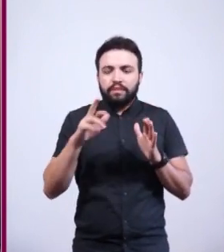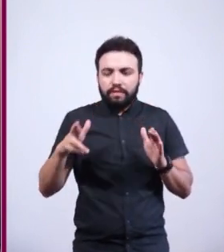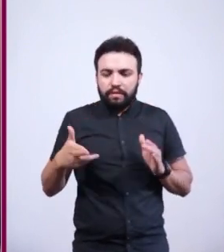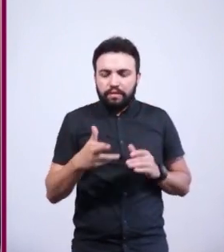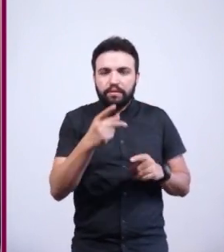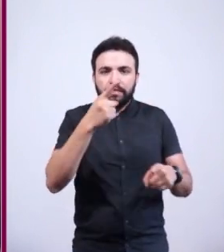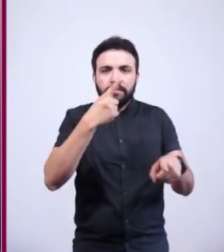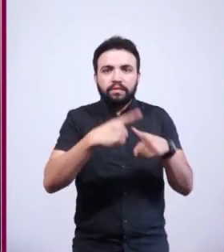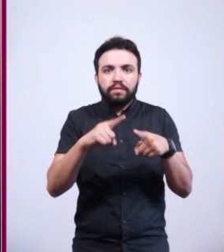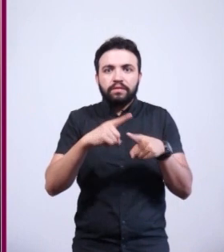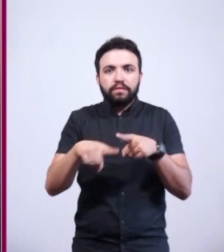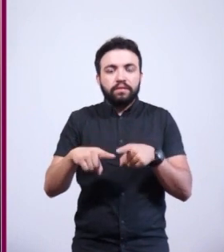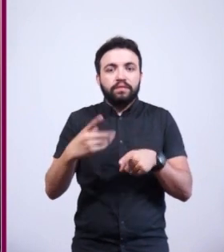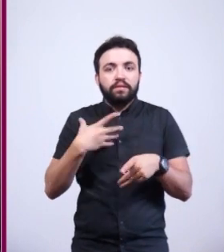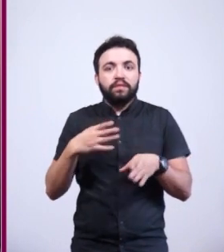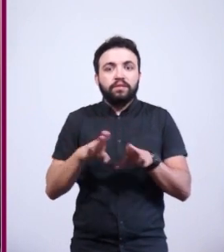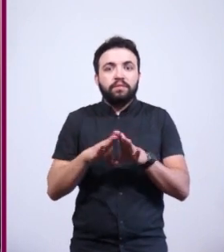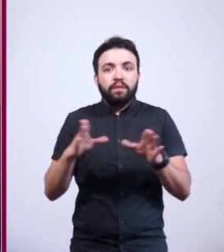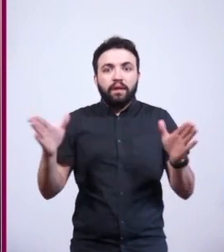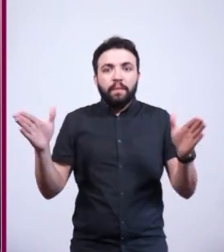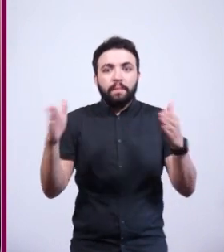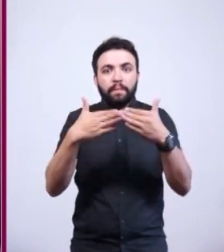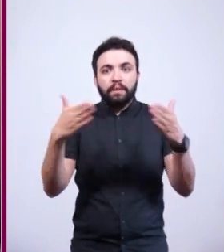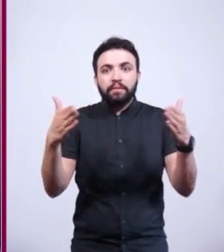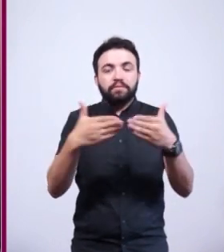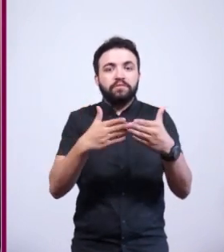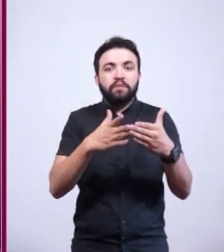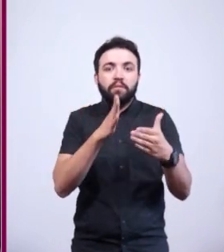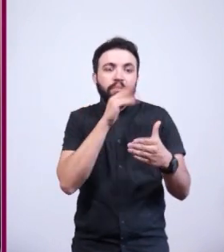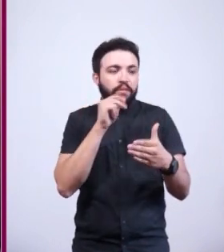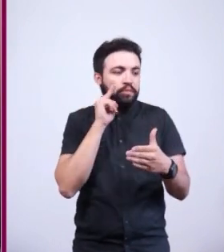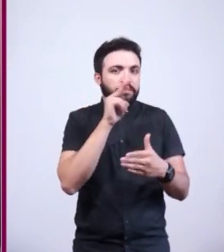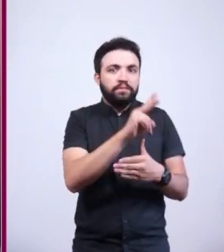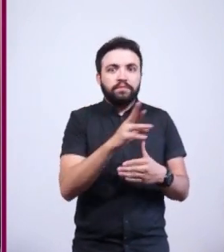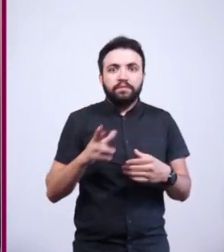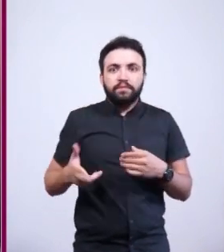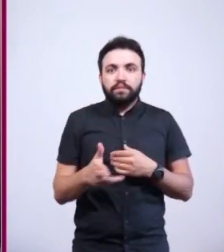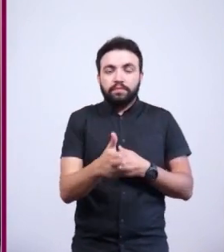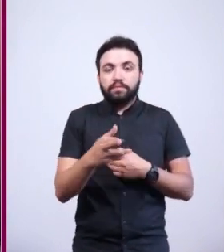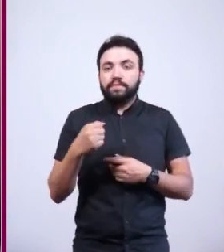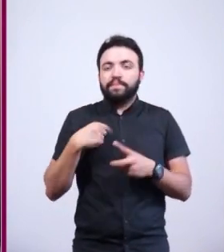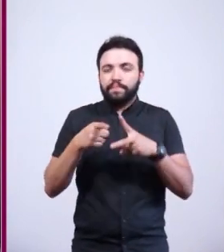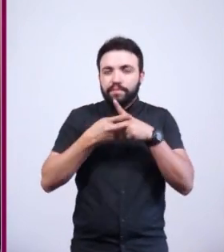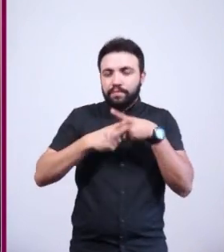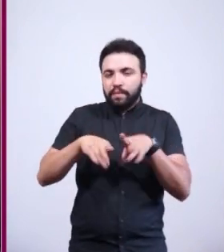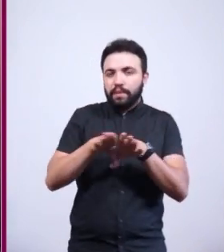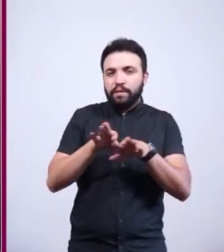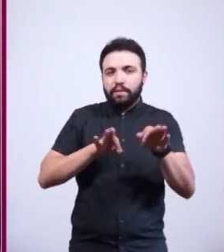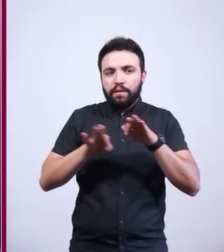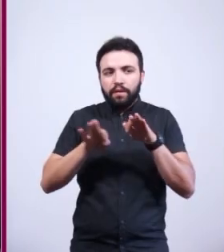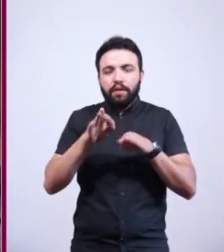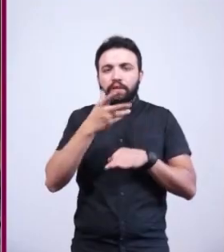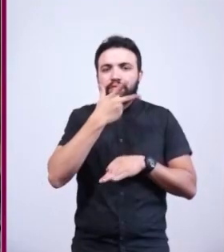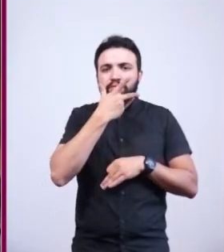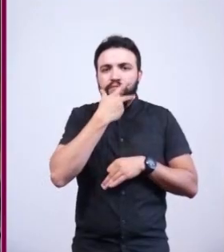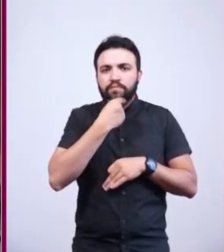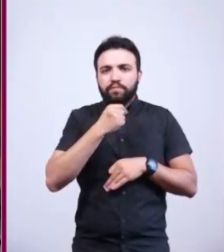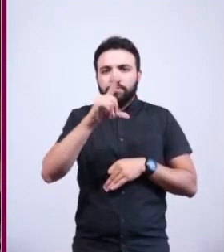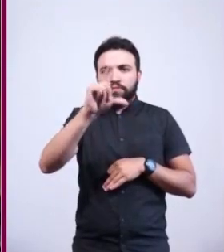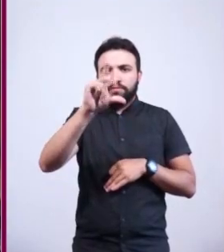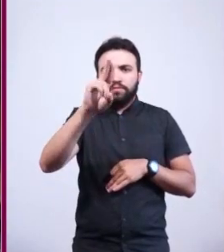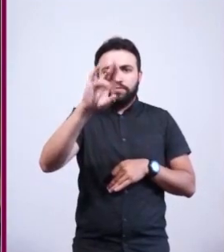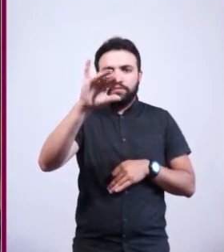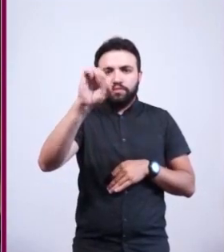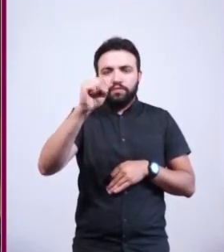fueron encapsulados en la ciudad y que ahora no se ven. Entonces empecé a trabajar con el urbanista Luis Márquez, a hacer